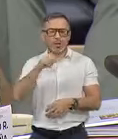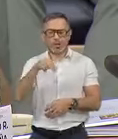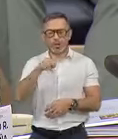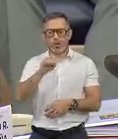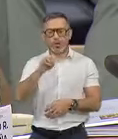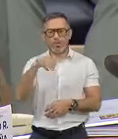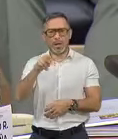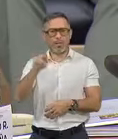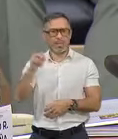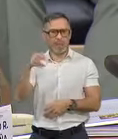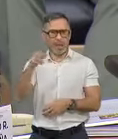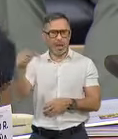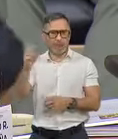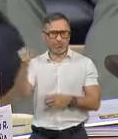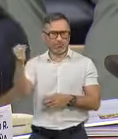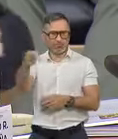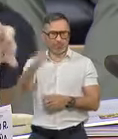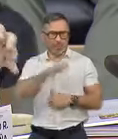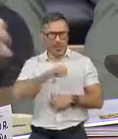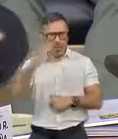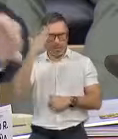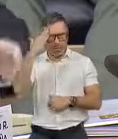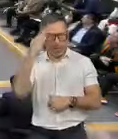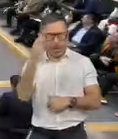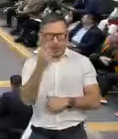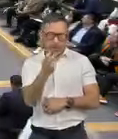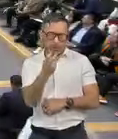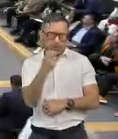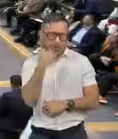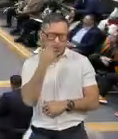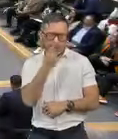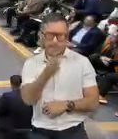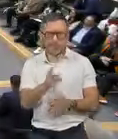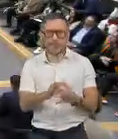la cabeza. Eso es lo que quería compartir. Muchas gracias. Adelante, señor presidente.